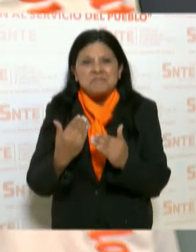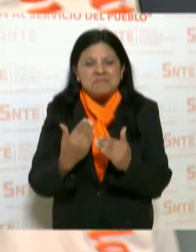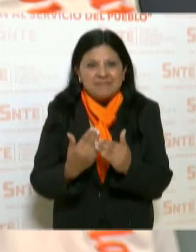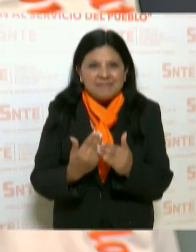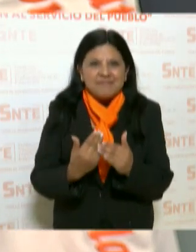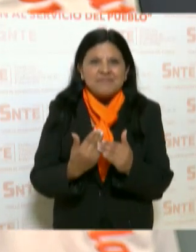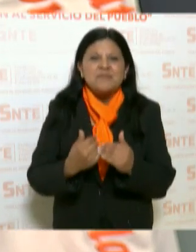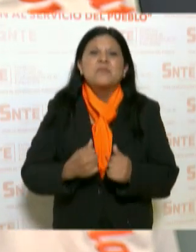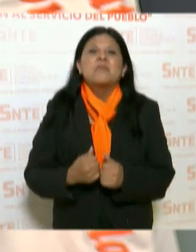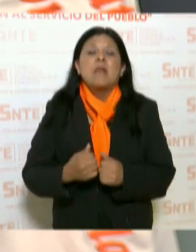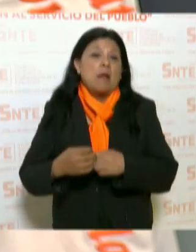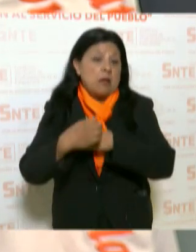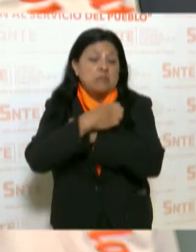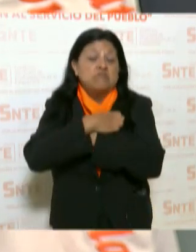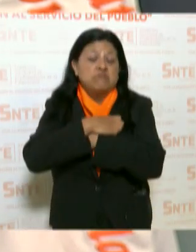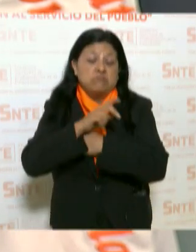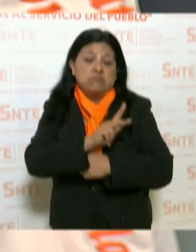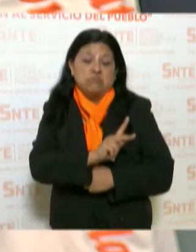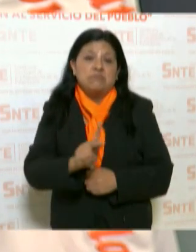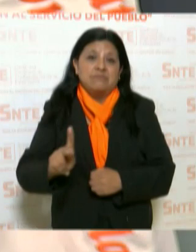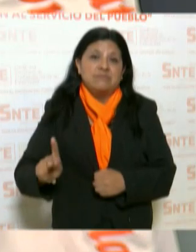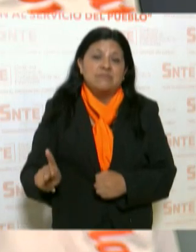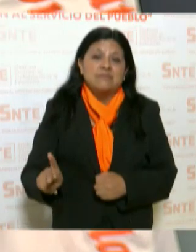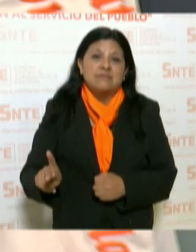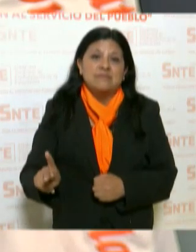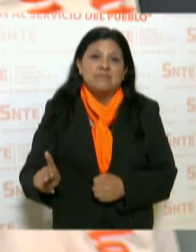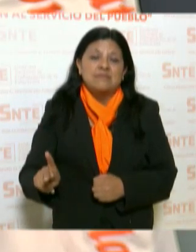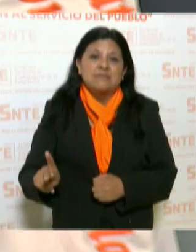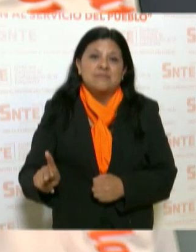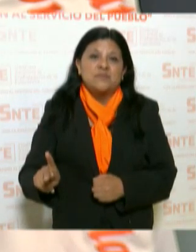a la educación pública.